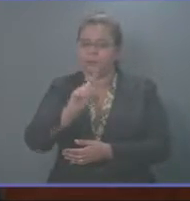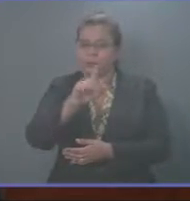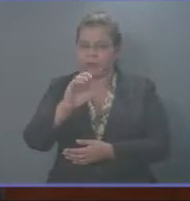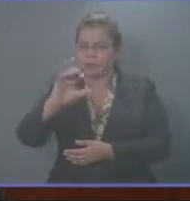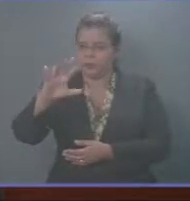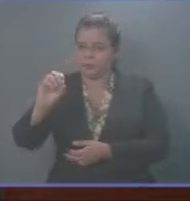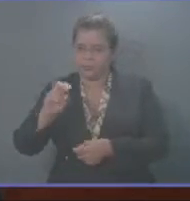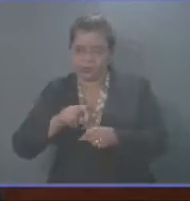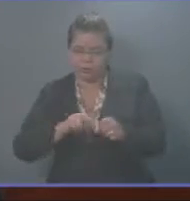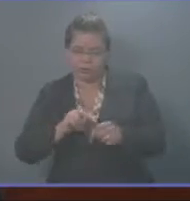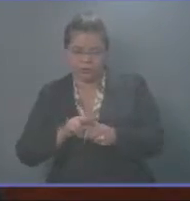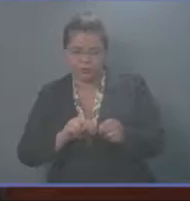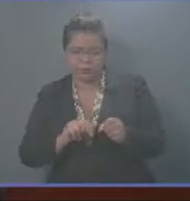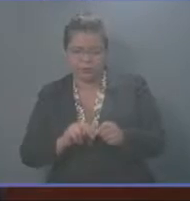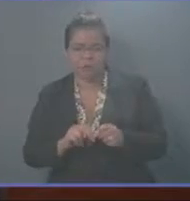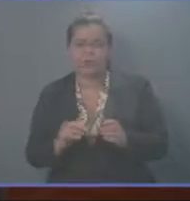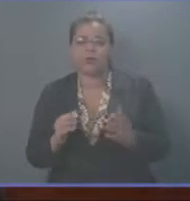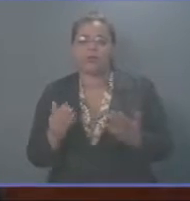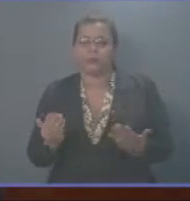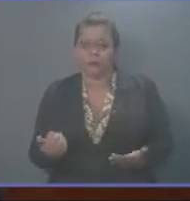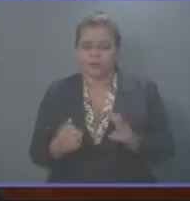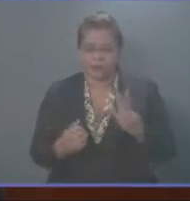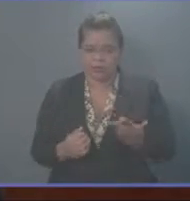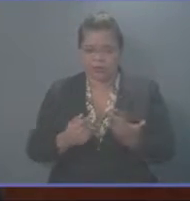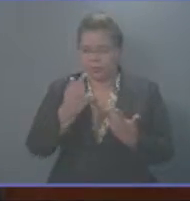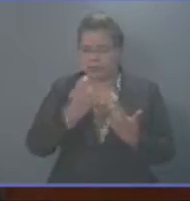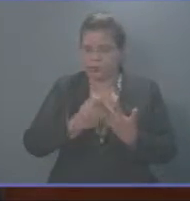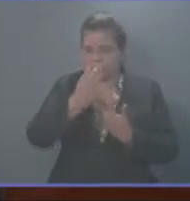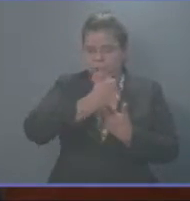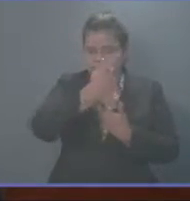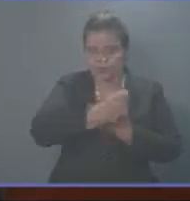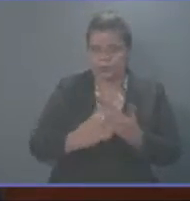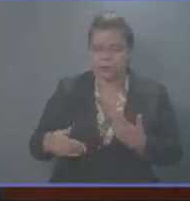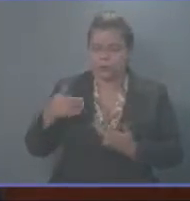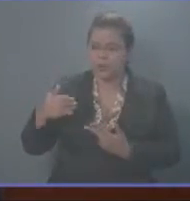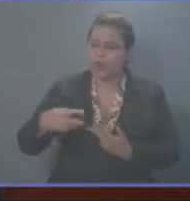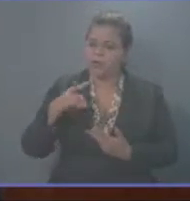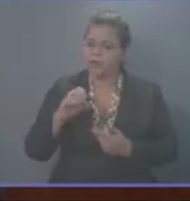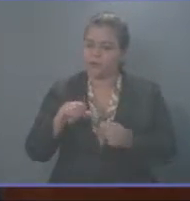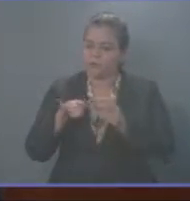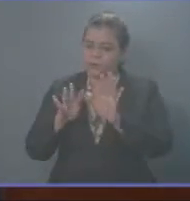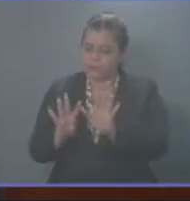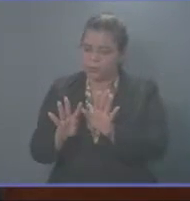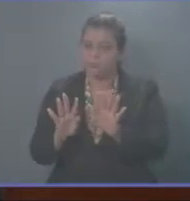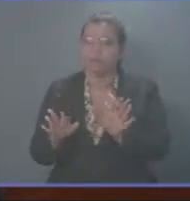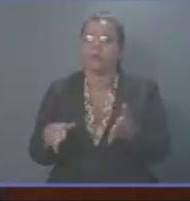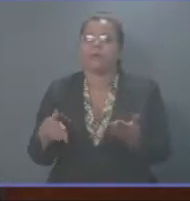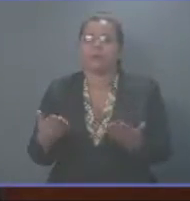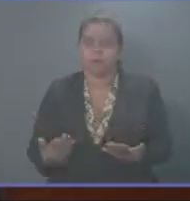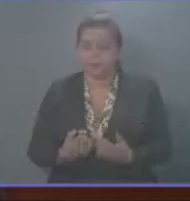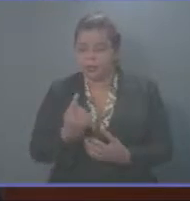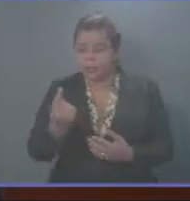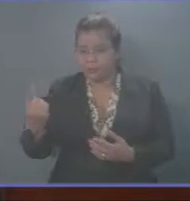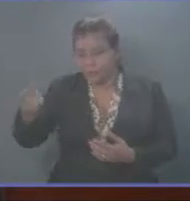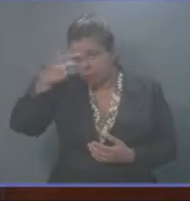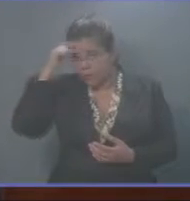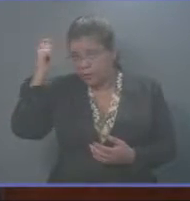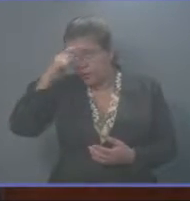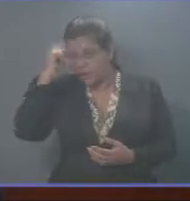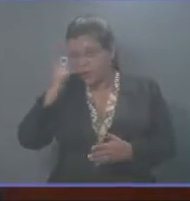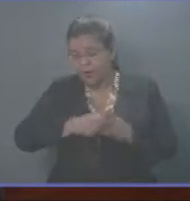150 dólares correspondiente al tercer trimestre del año 2019 para empleados del